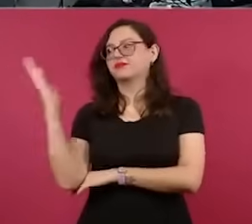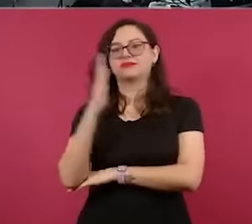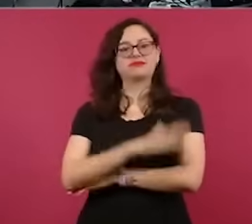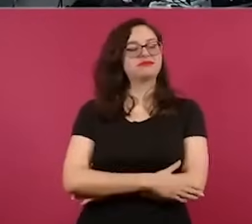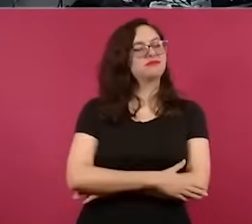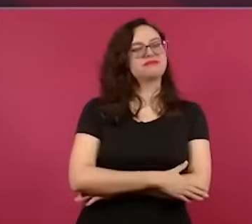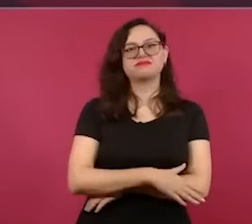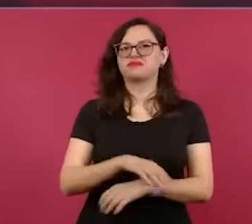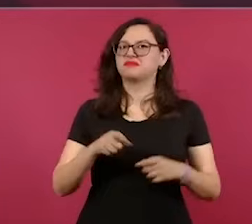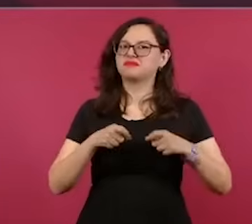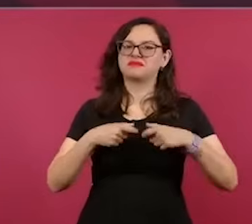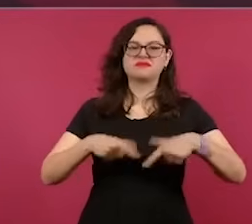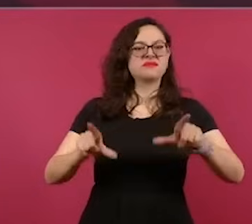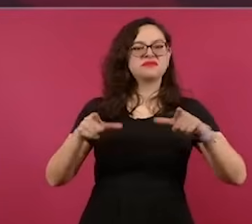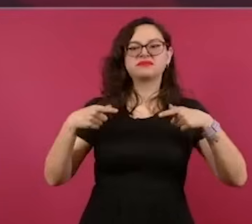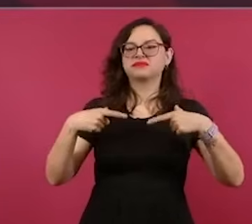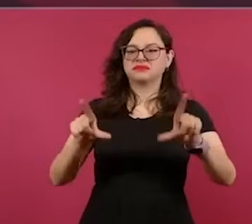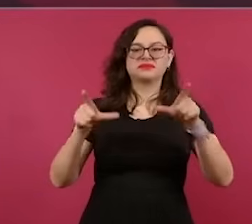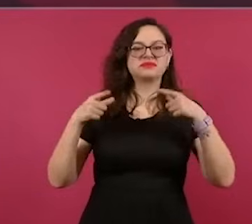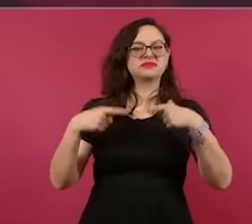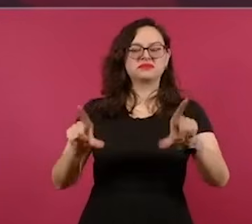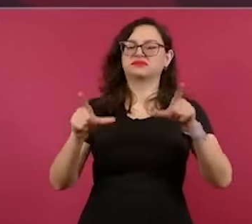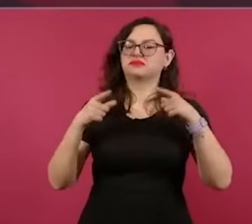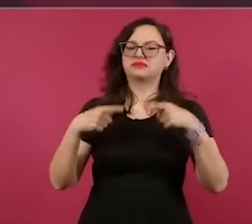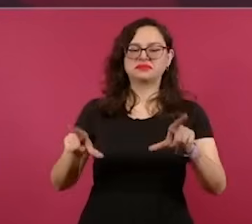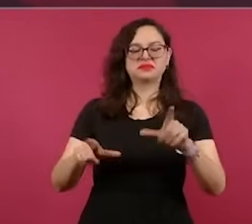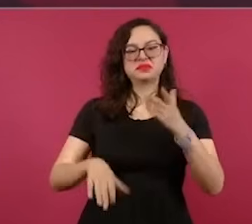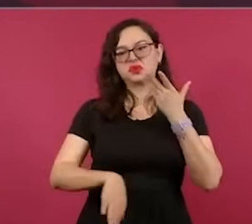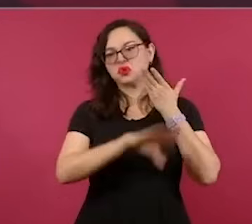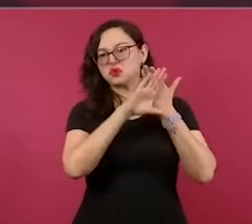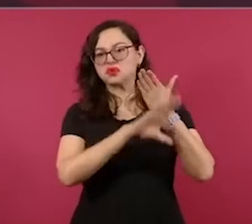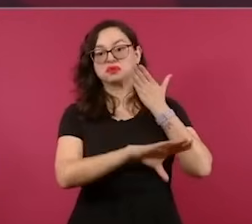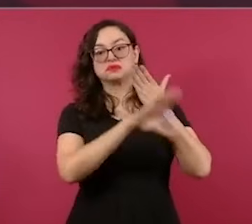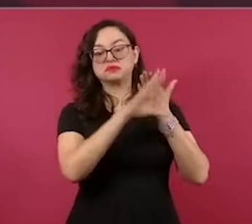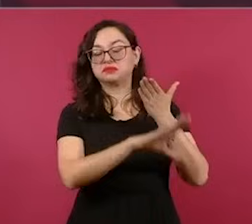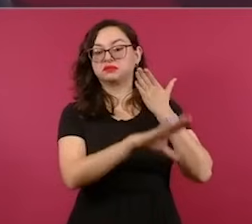con todo. Una vez nos cortaron